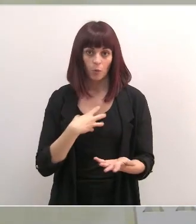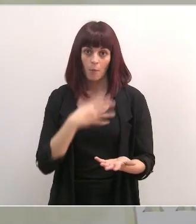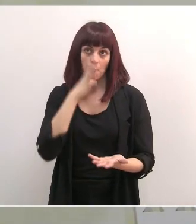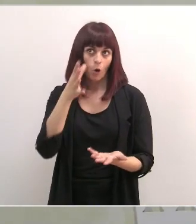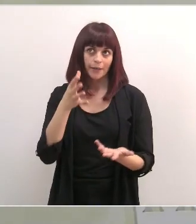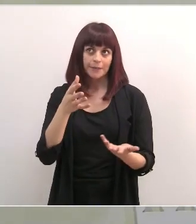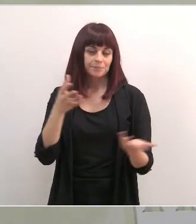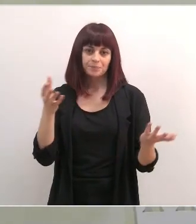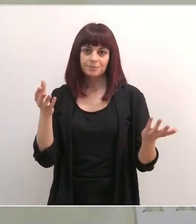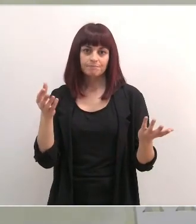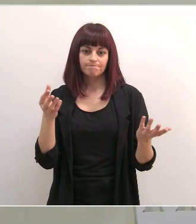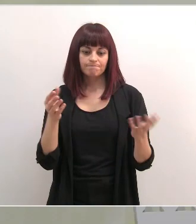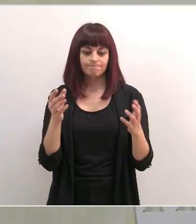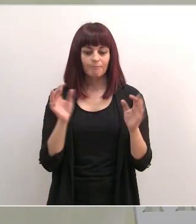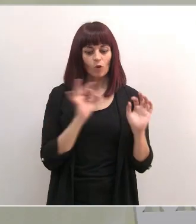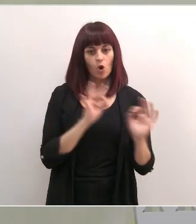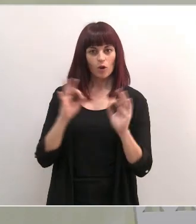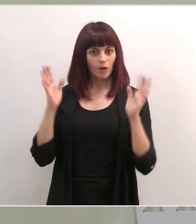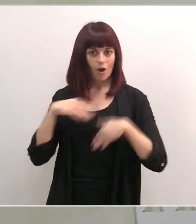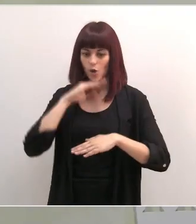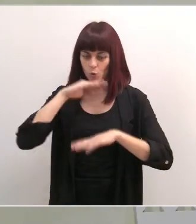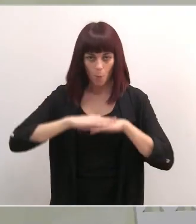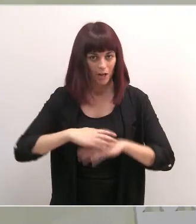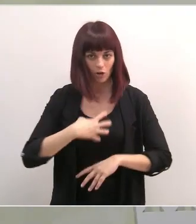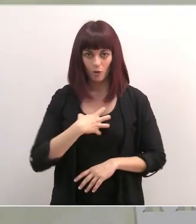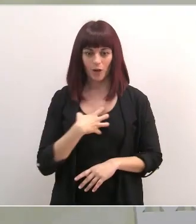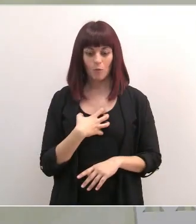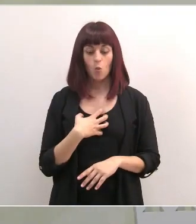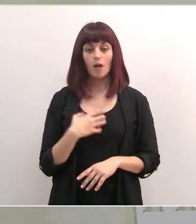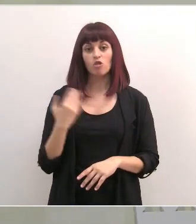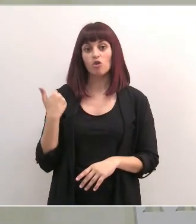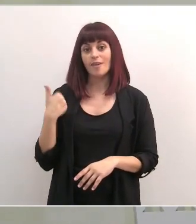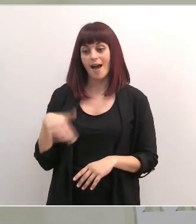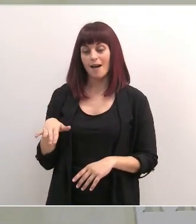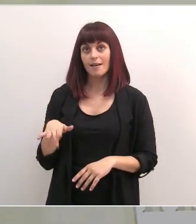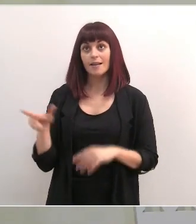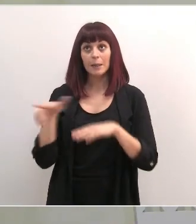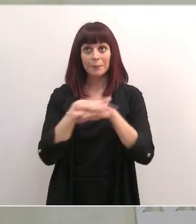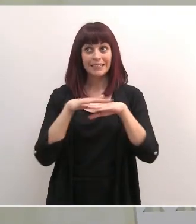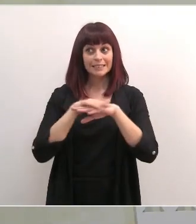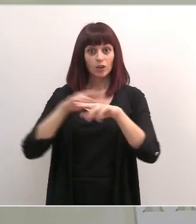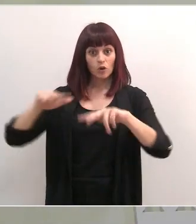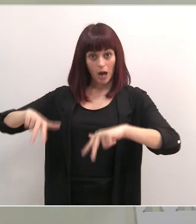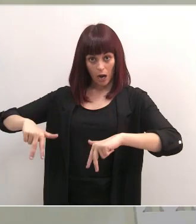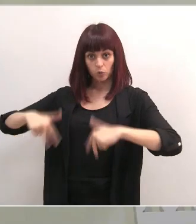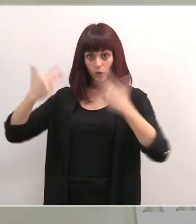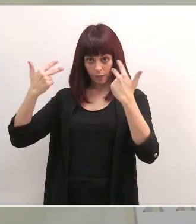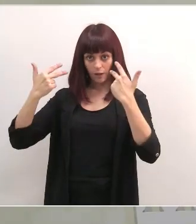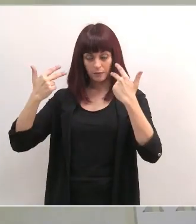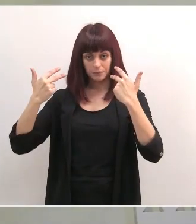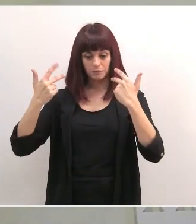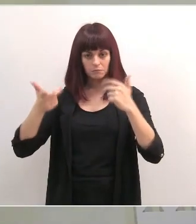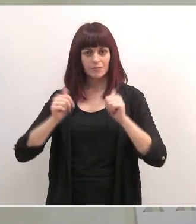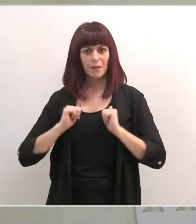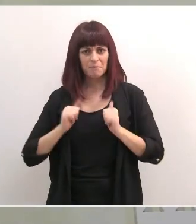unas expectativas que no se pueden cumplir. Con lo cual, en el momento que nosotros tengamos la autorización, en principio, por parte del Ministerio, de